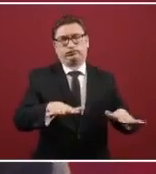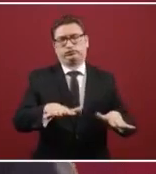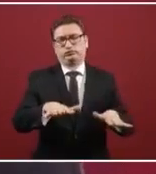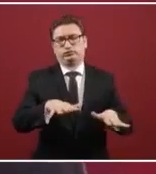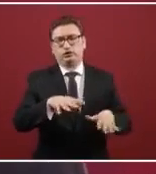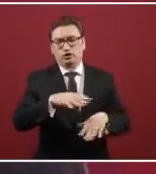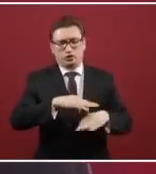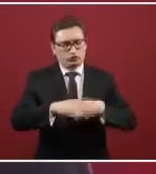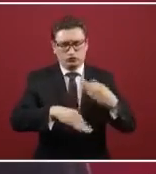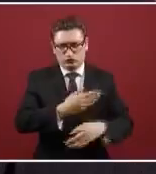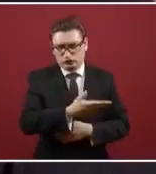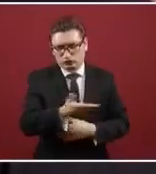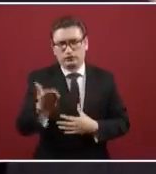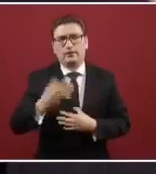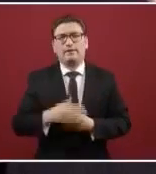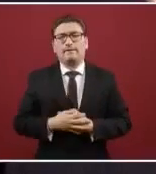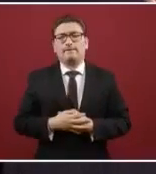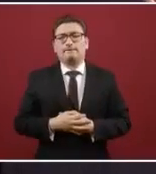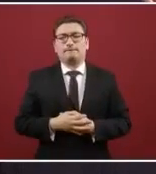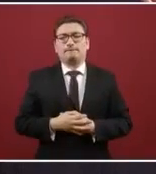a los